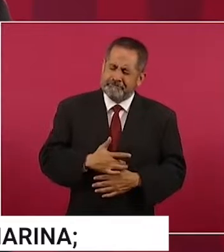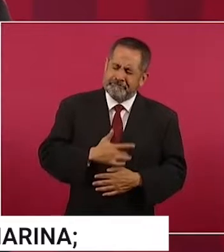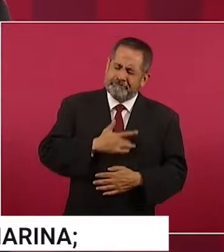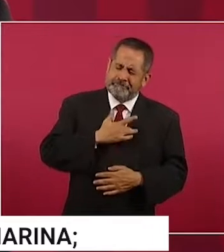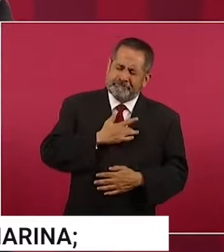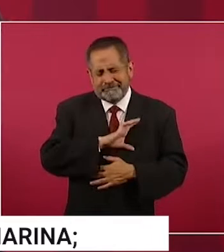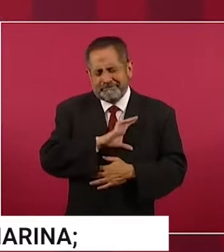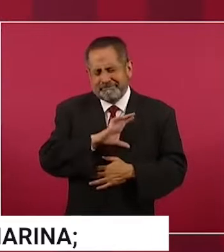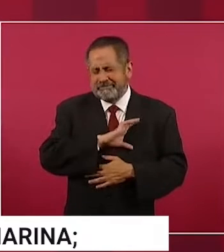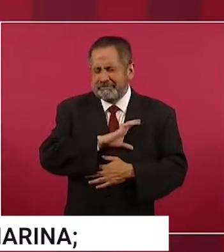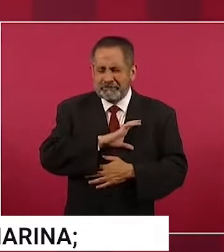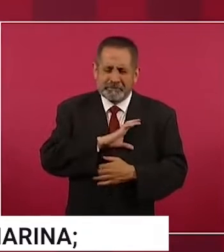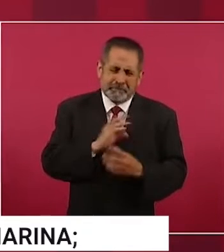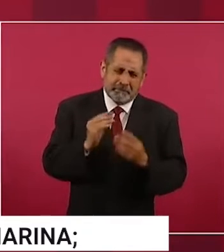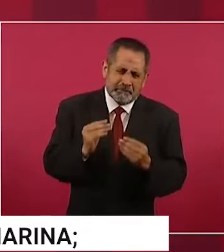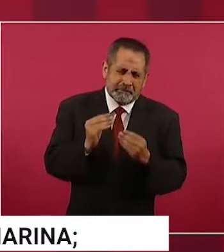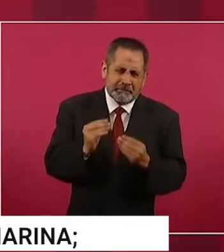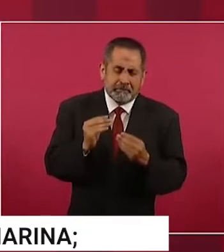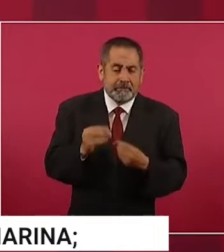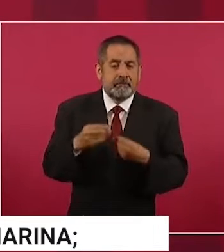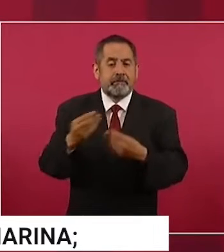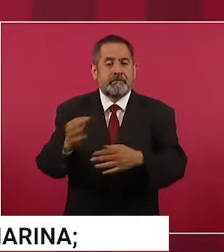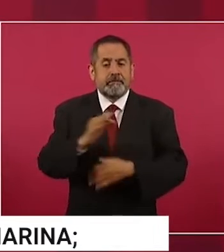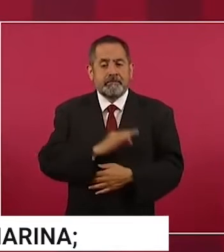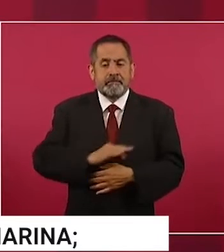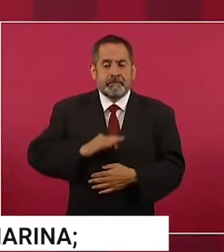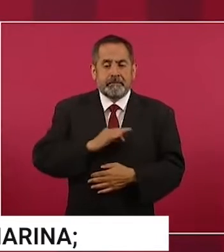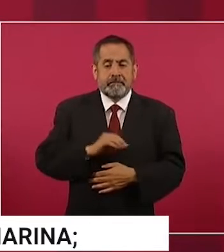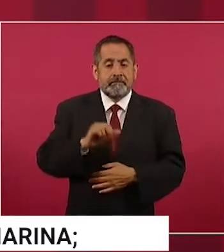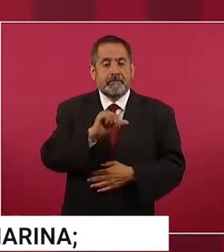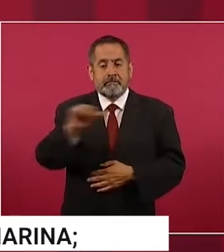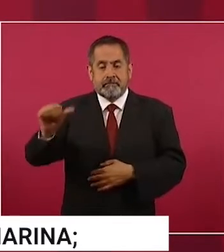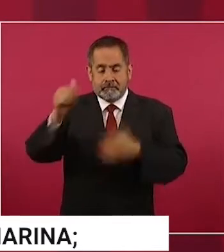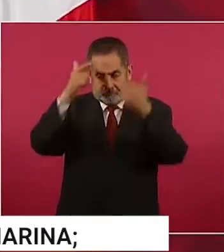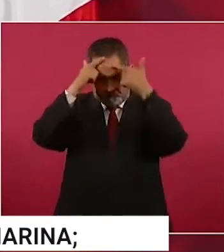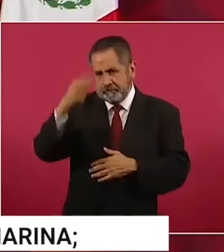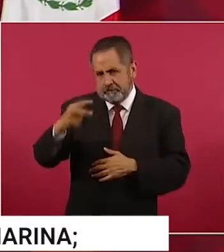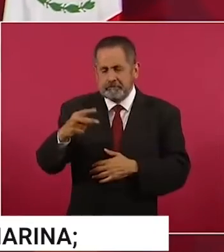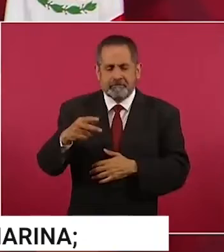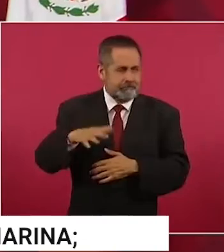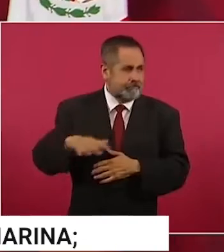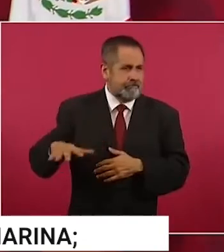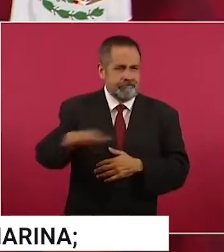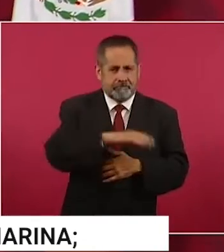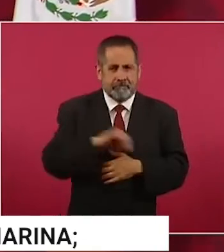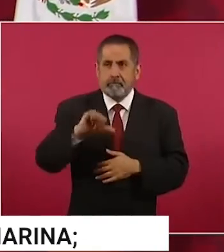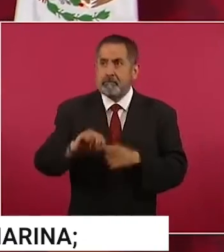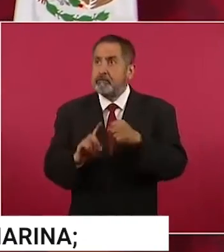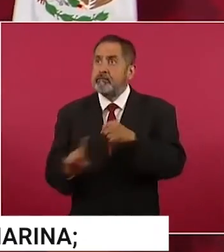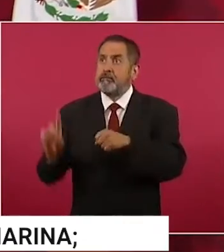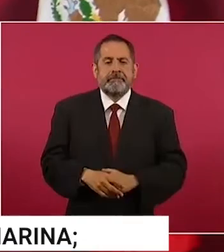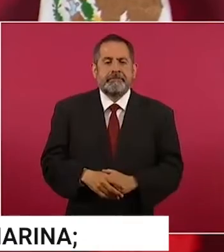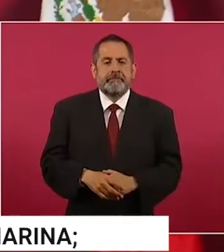afectuosa felicitación a todos los marinos de México, hoy en su